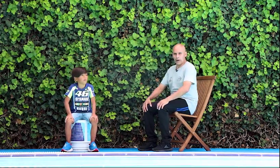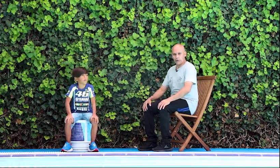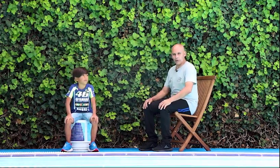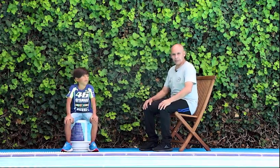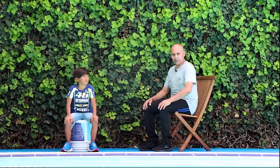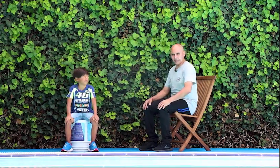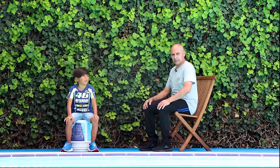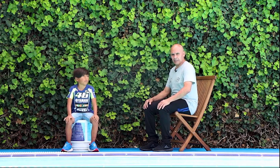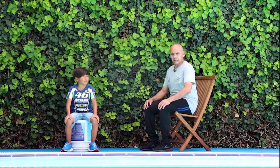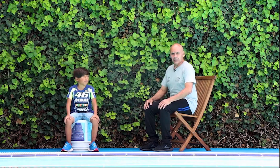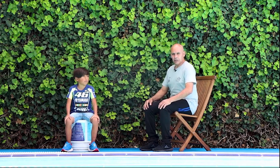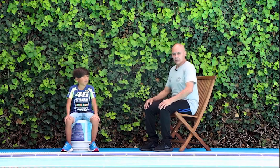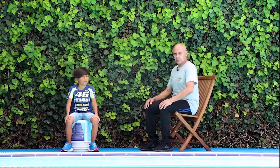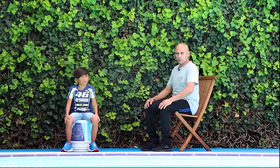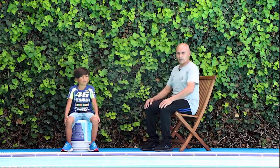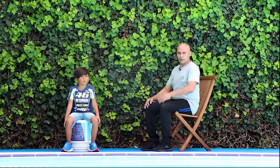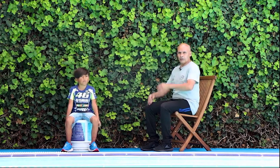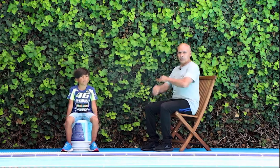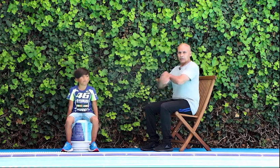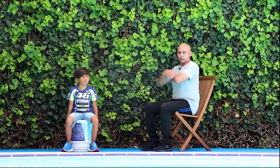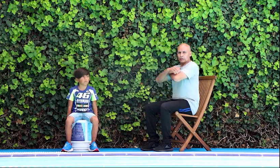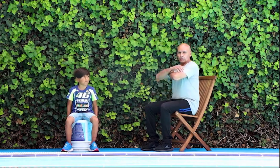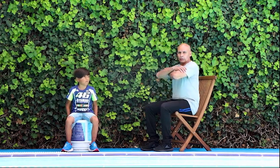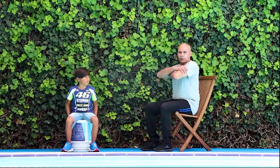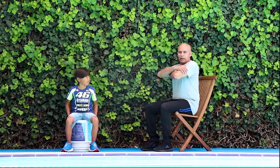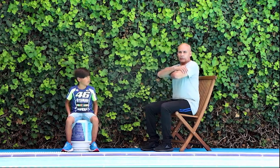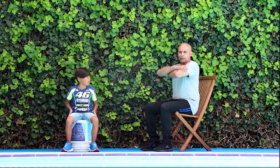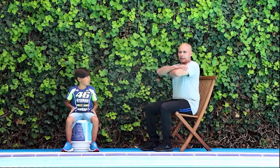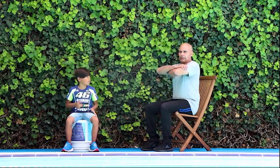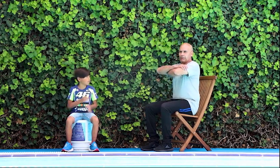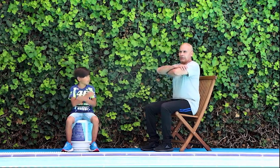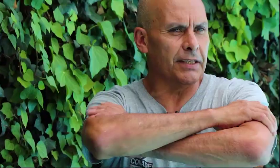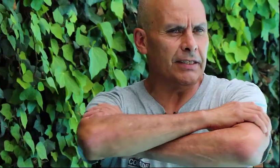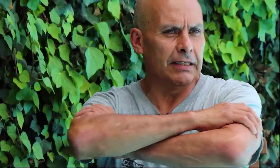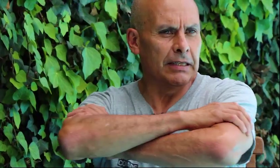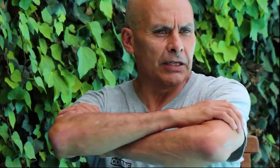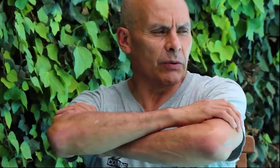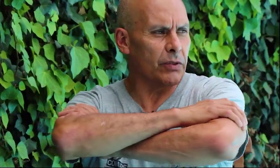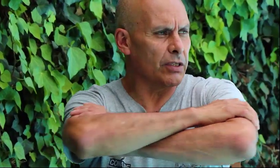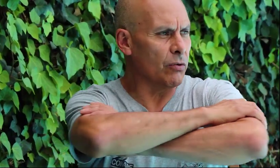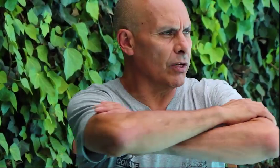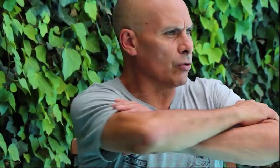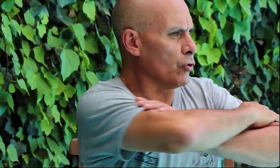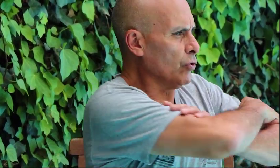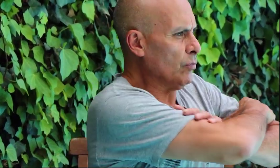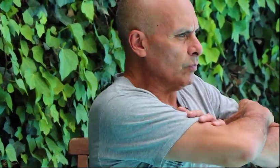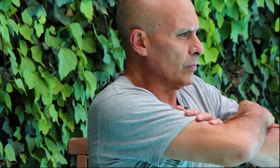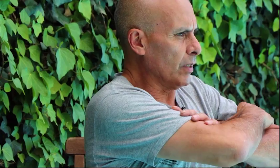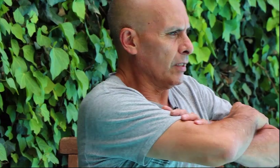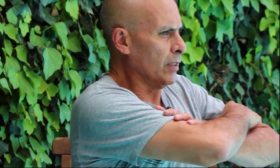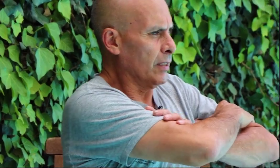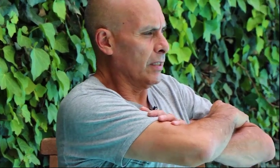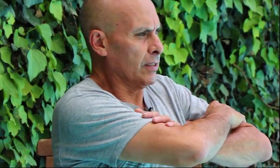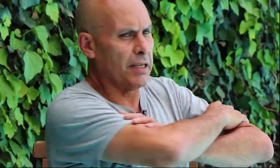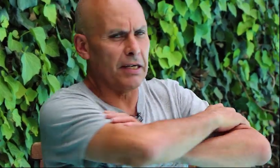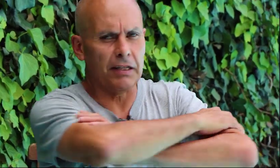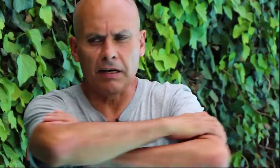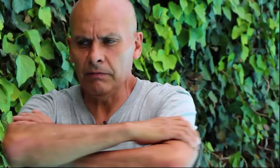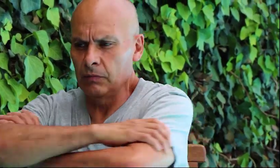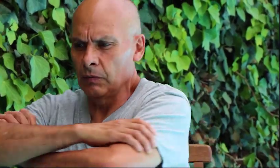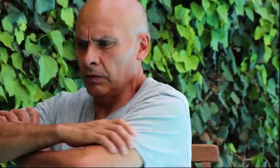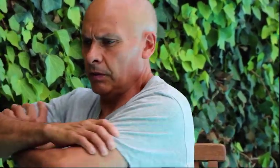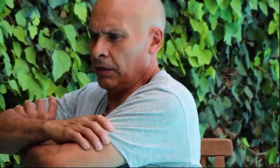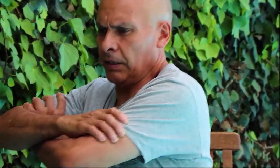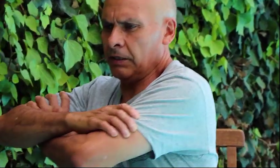en un banco, en lo que tengas, y vamos a poner nuestros brazos aquí enfrente y vamos a hacer una torsión.